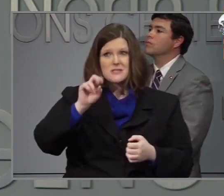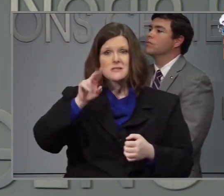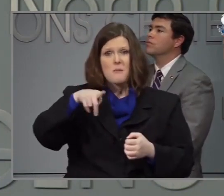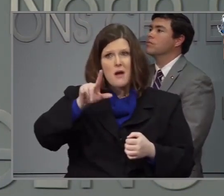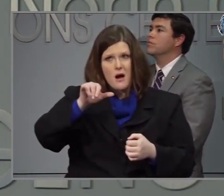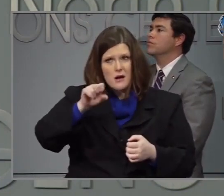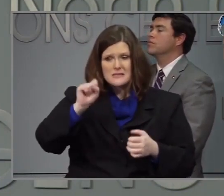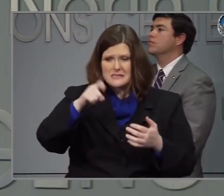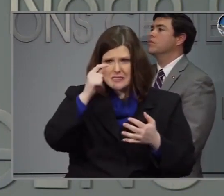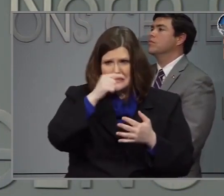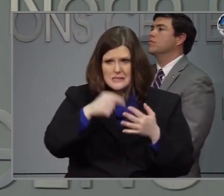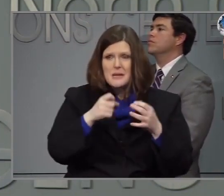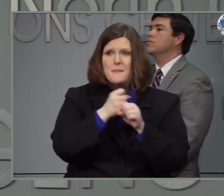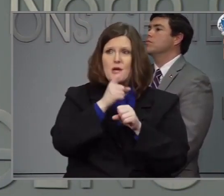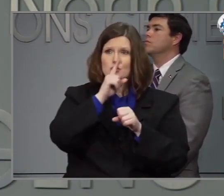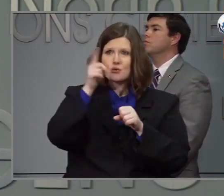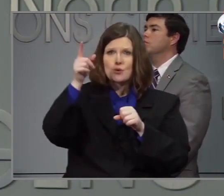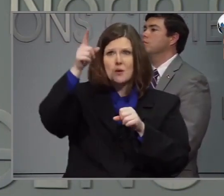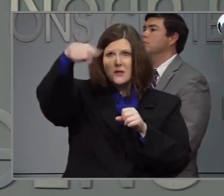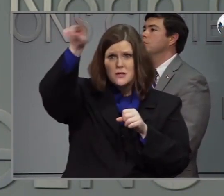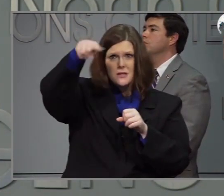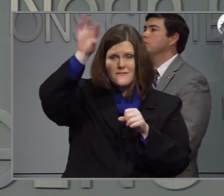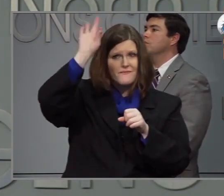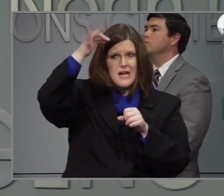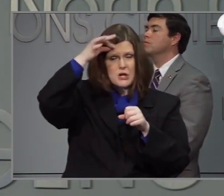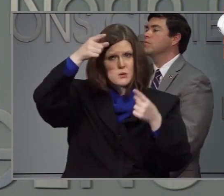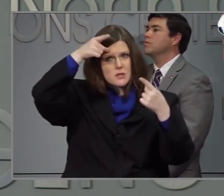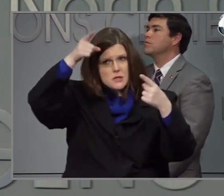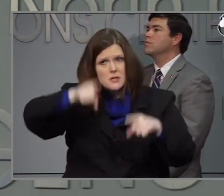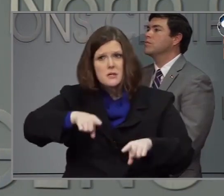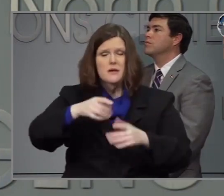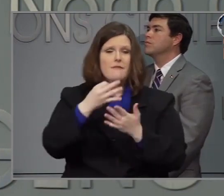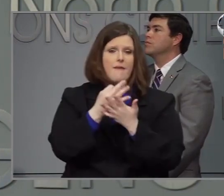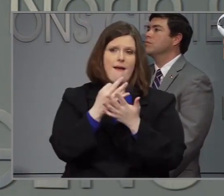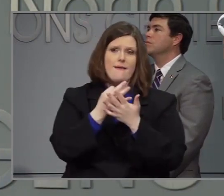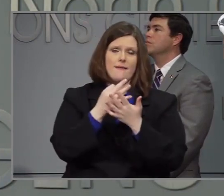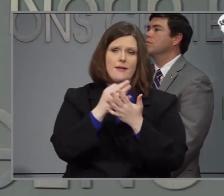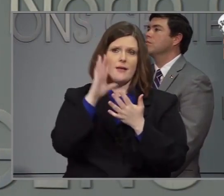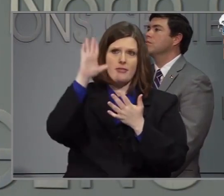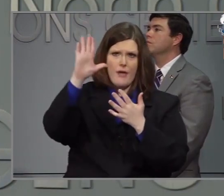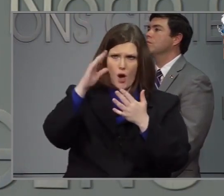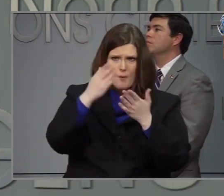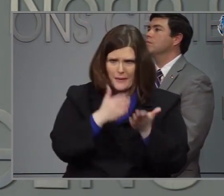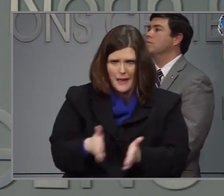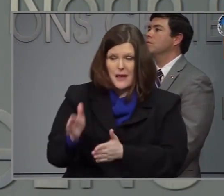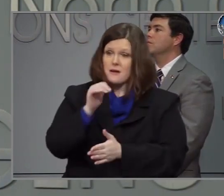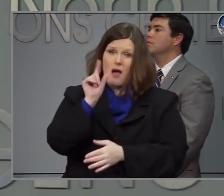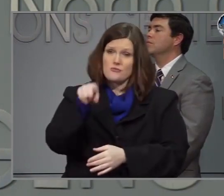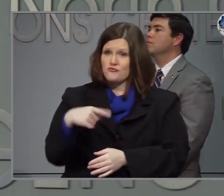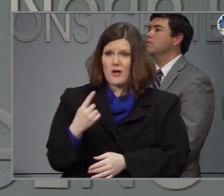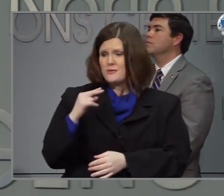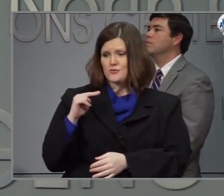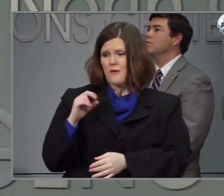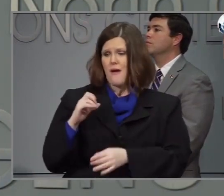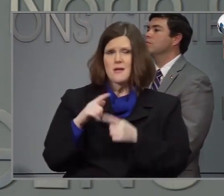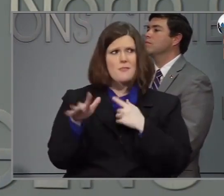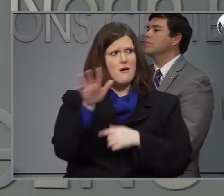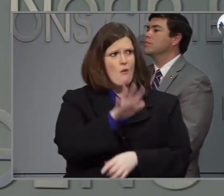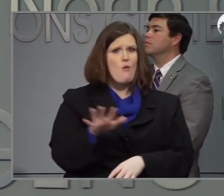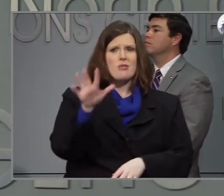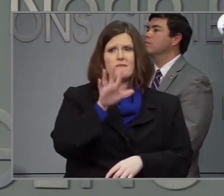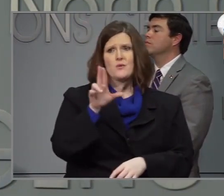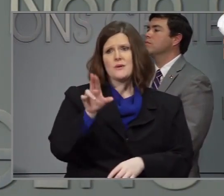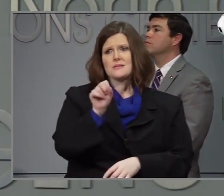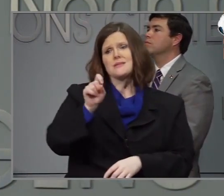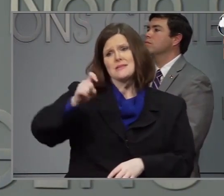necesitamos y si ellos o pueden sacar un plan de fondos no nada más para carolina del norte pero para